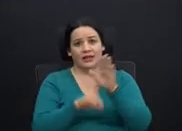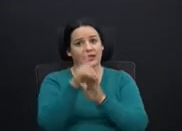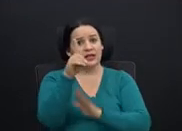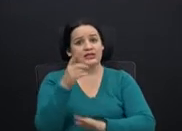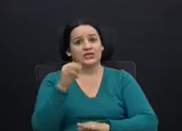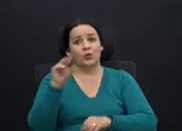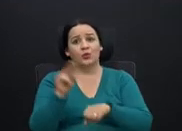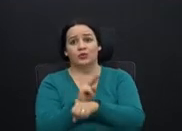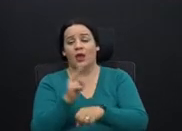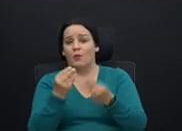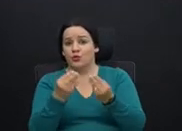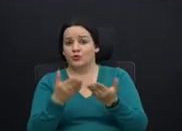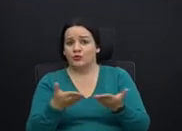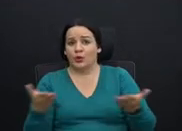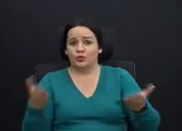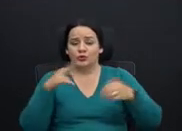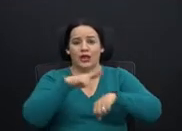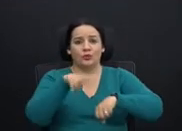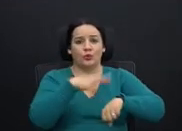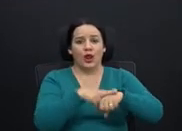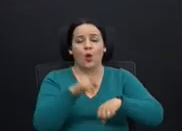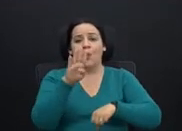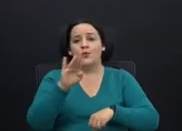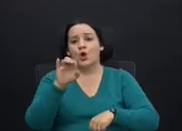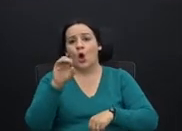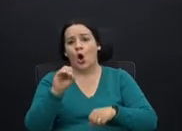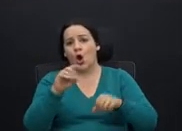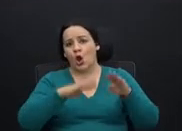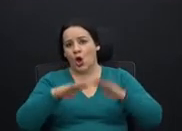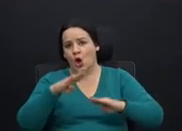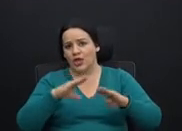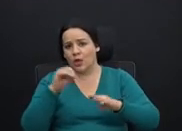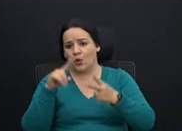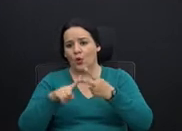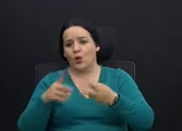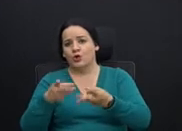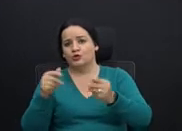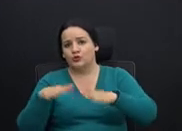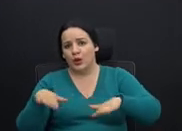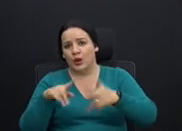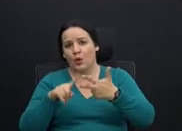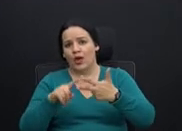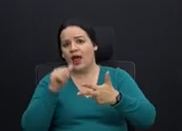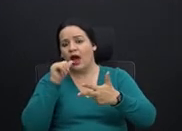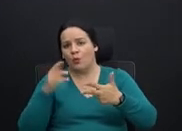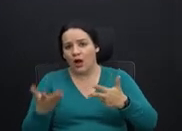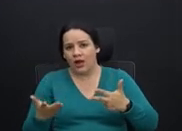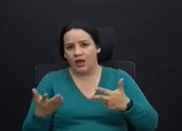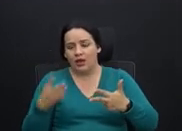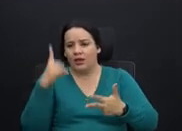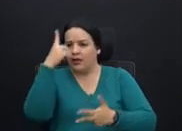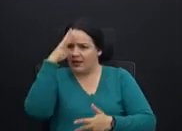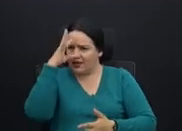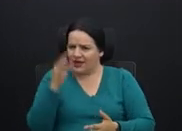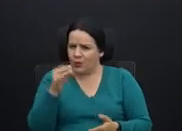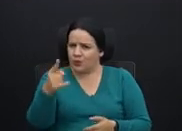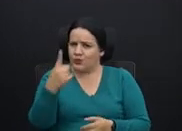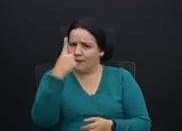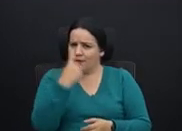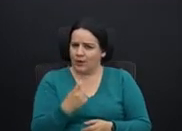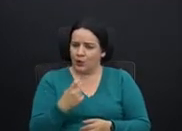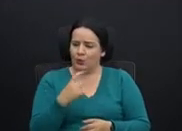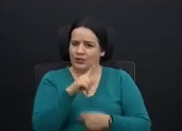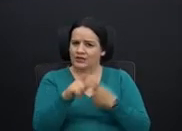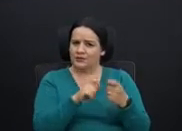utilizamos muchos recursos naturales. Uno es el recurso biológico, otro es el recurso suelo, el otro es el recurso agua. Creo yo que usted me pregunta en específico